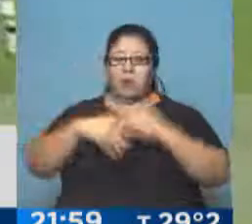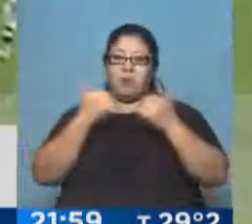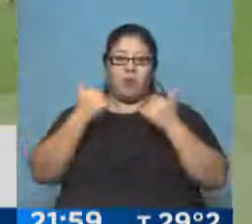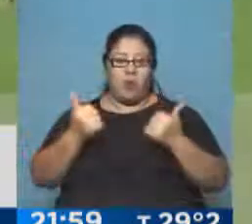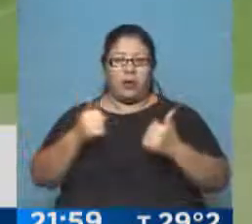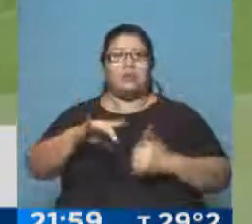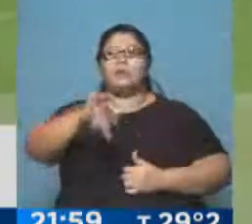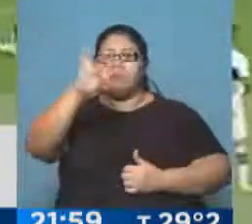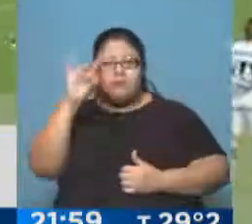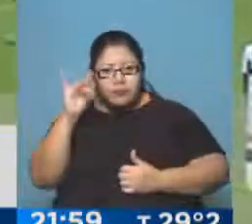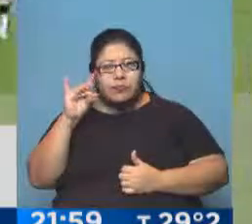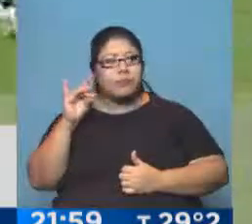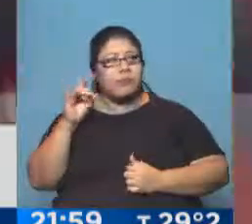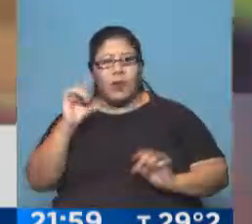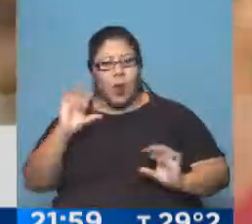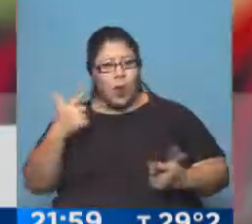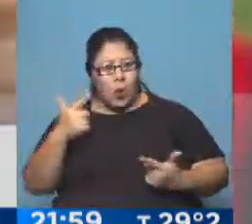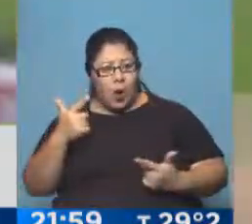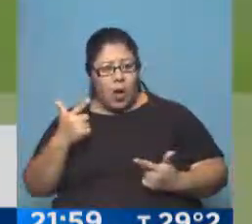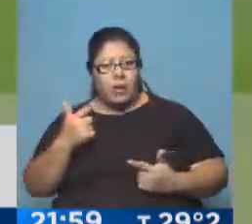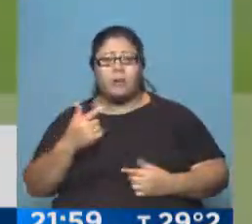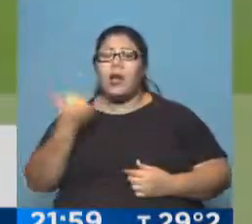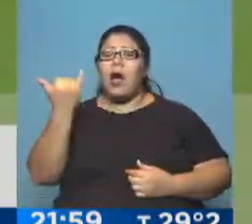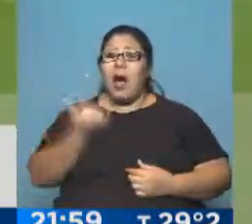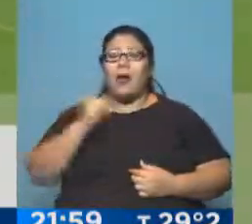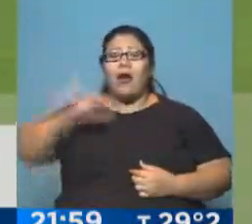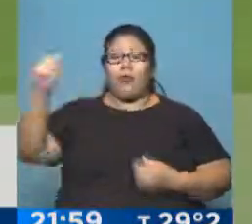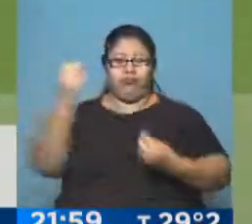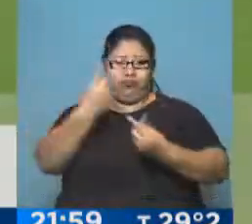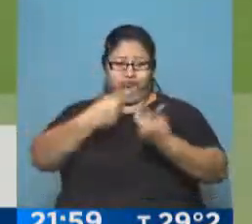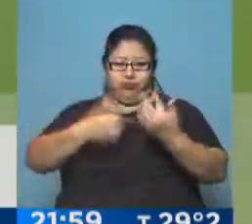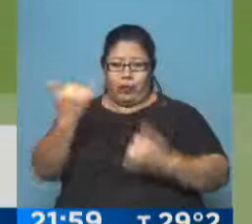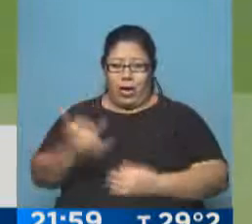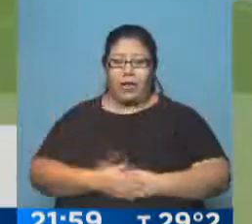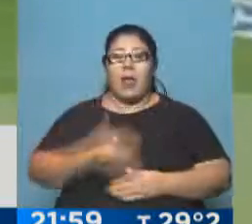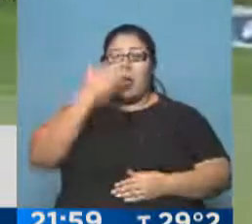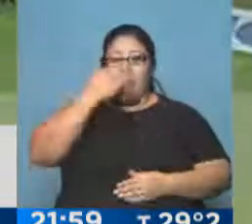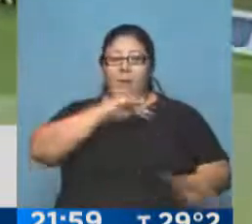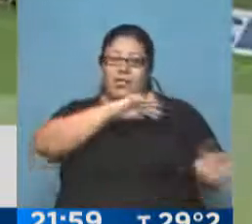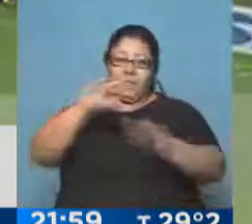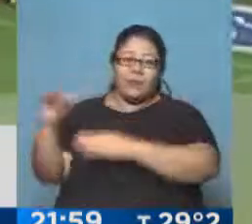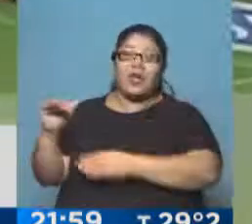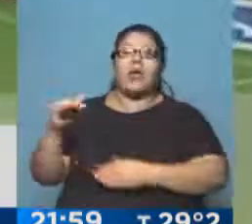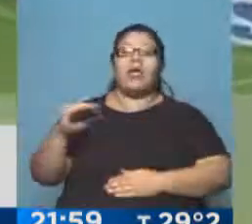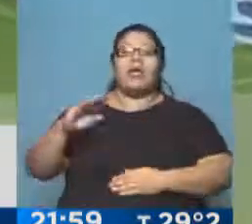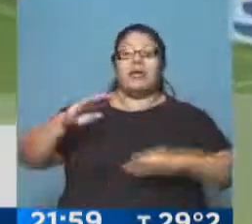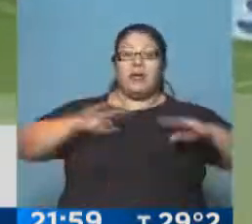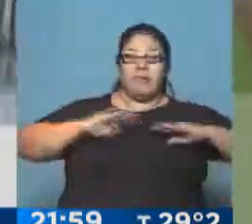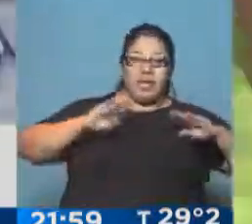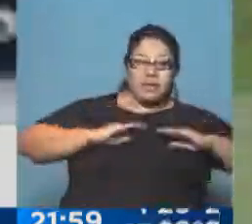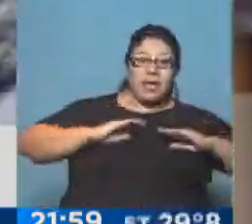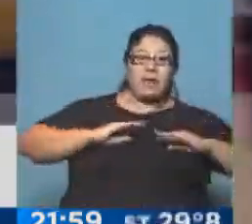Hay muchos para elegir, ¿eh? Ese es el problema. Después, la victoria de Gimnasia 3-2 a